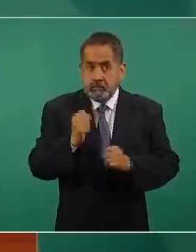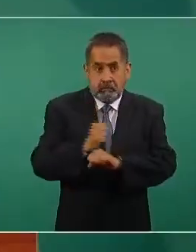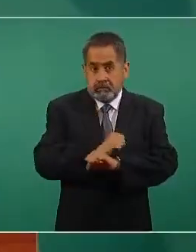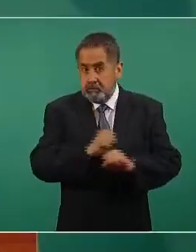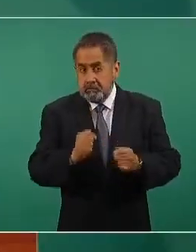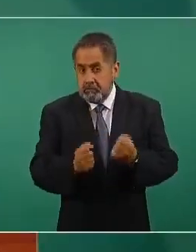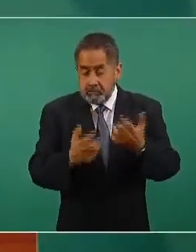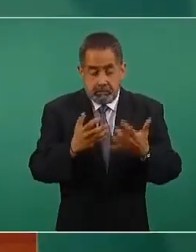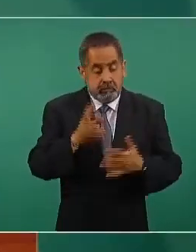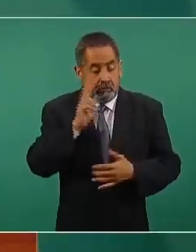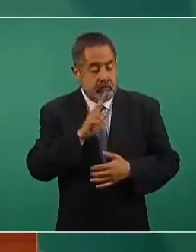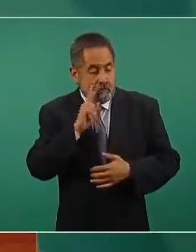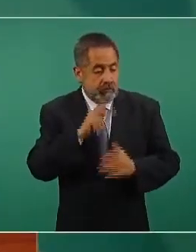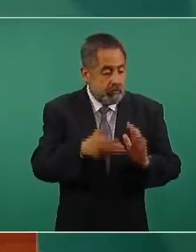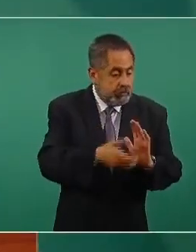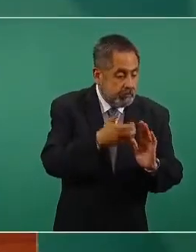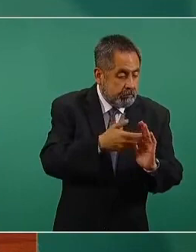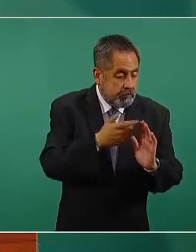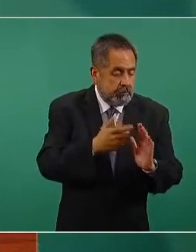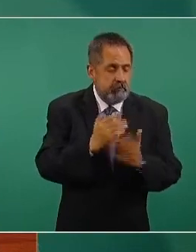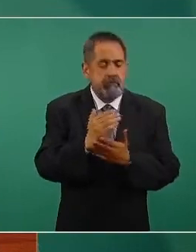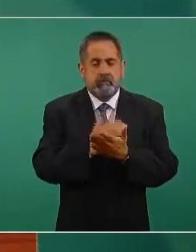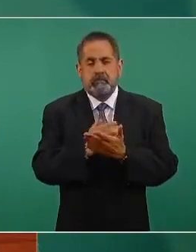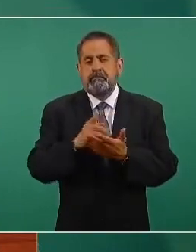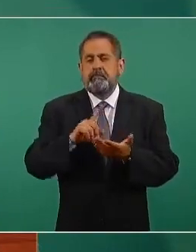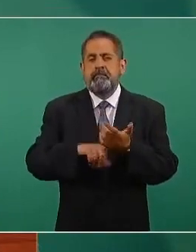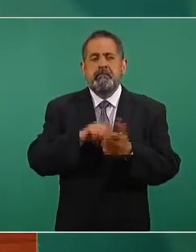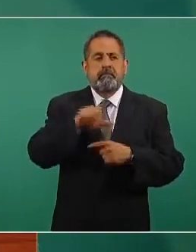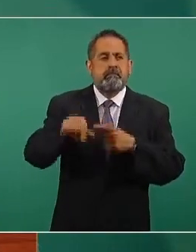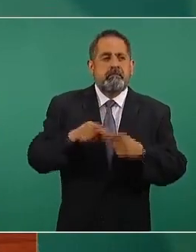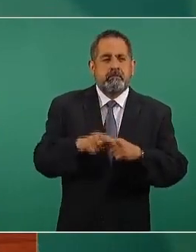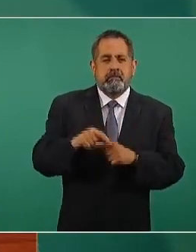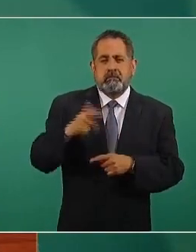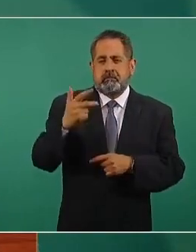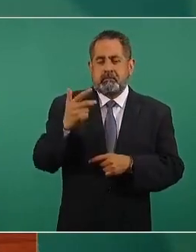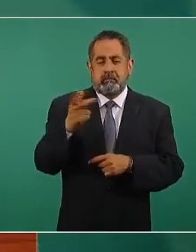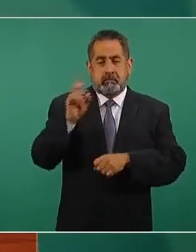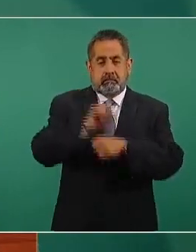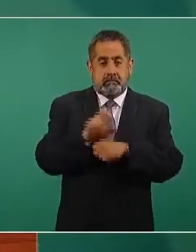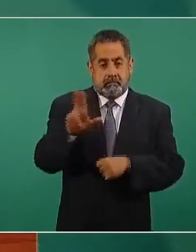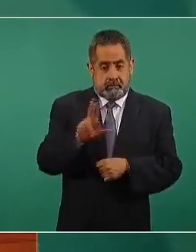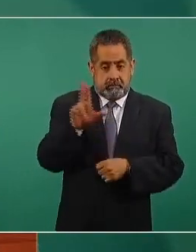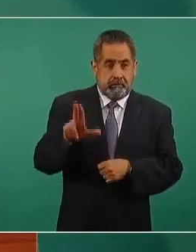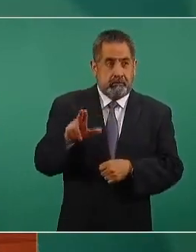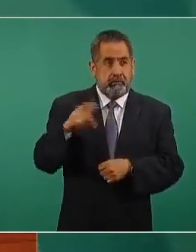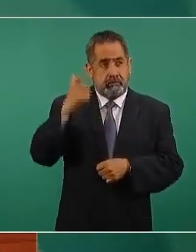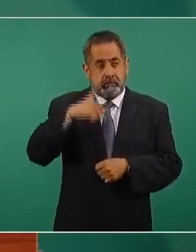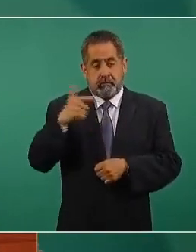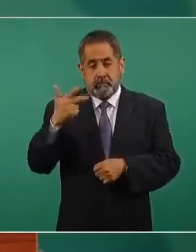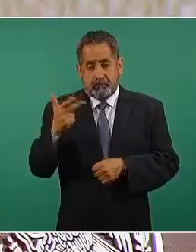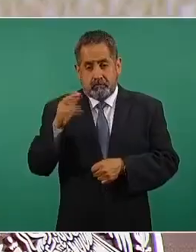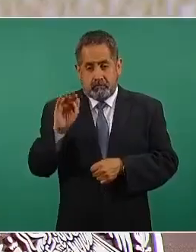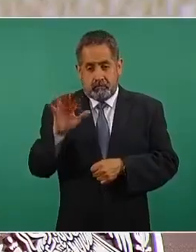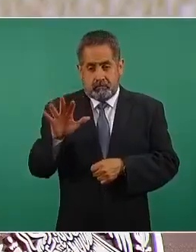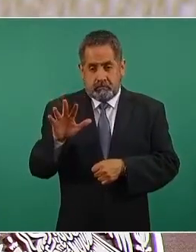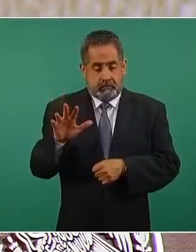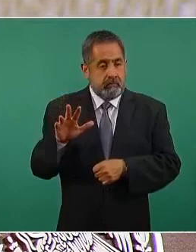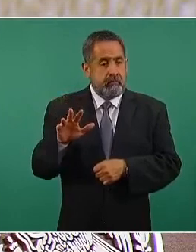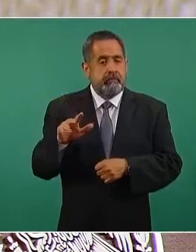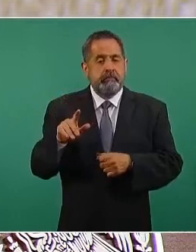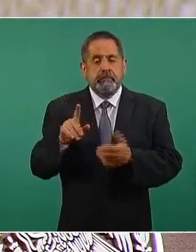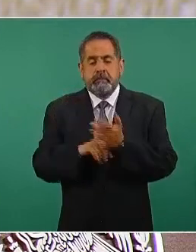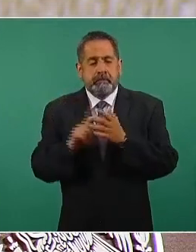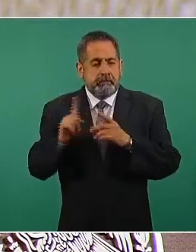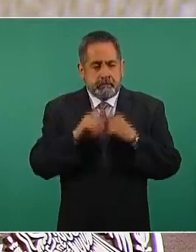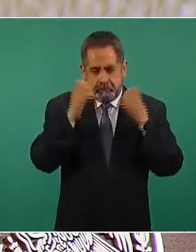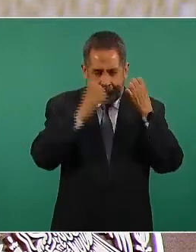presencia de hidrocarburos. A las 20:45 horas del día martes 30 de marzo, derivado del monitoreo